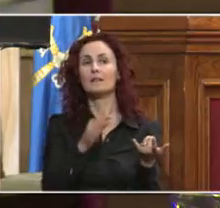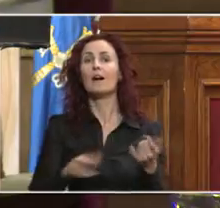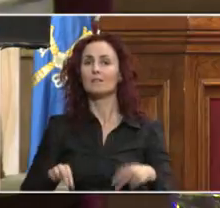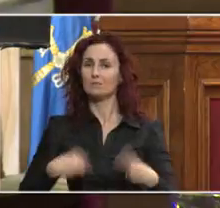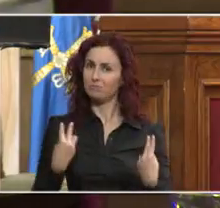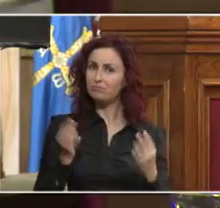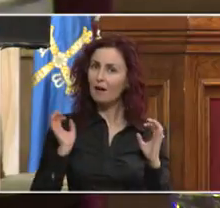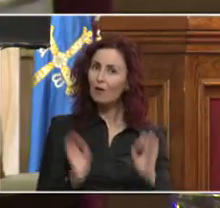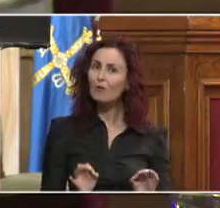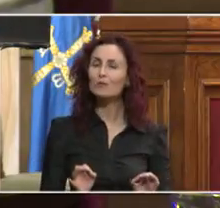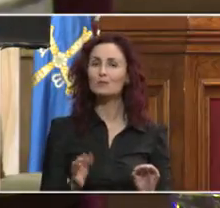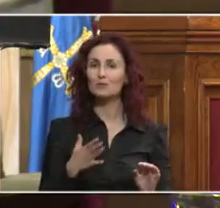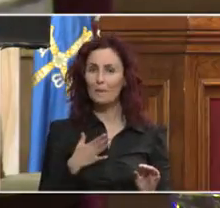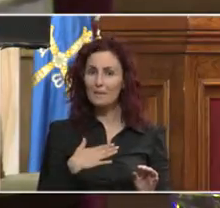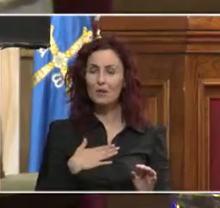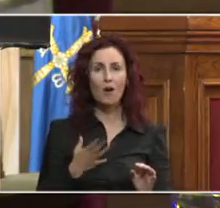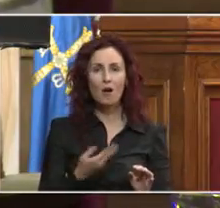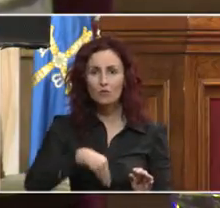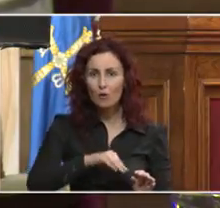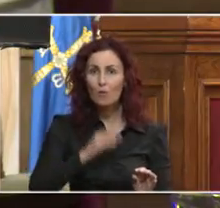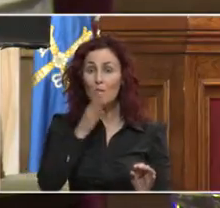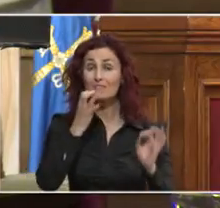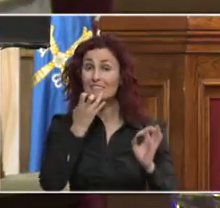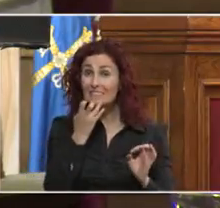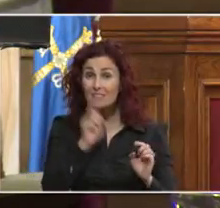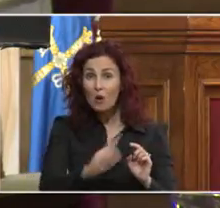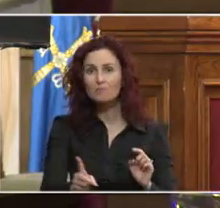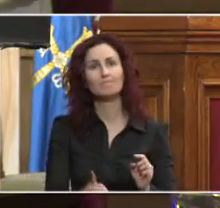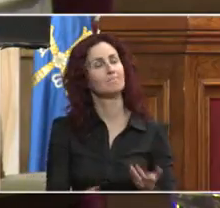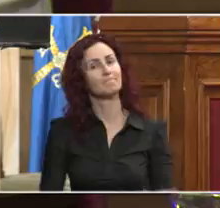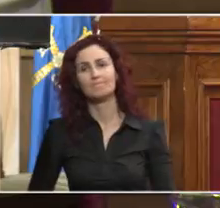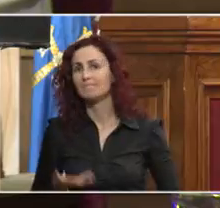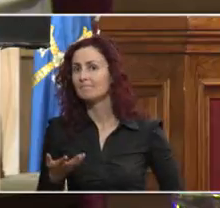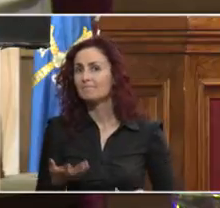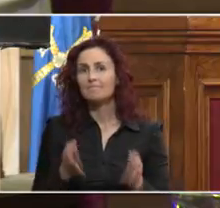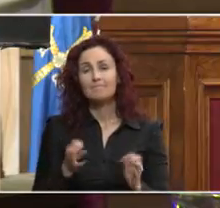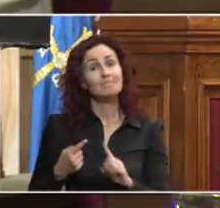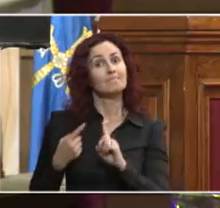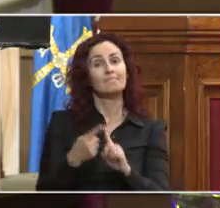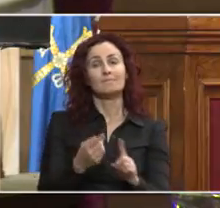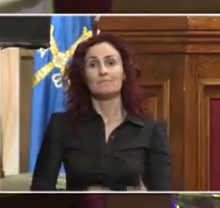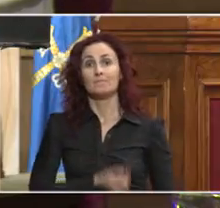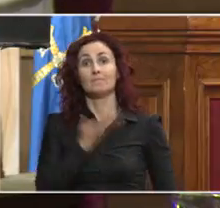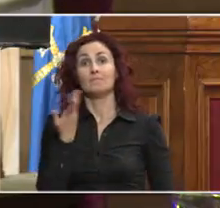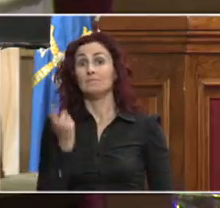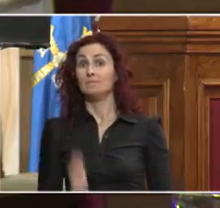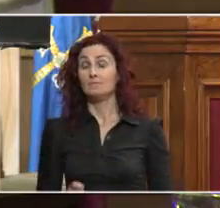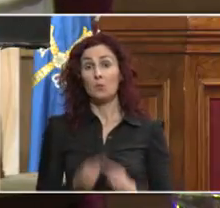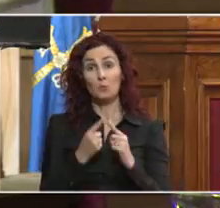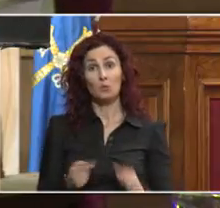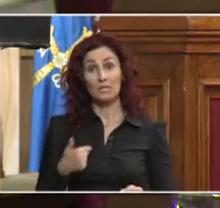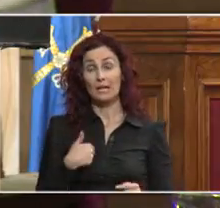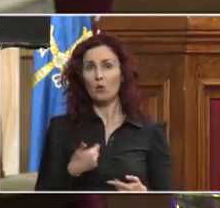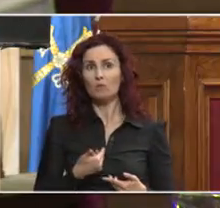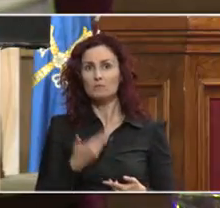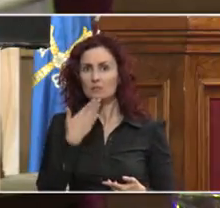justamente... todo esto, ¿no? Que si no, realmente yo no sé si me hubiera dedicado a la música, sinceramente. Me